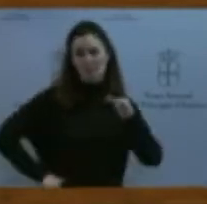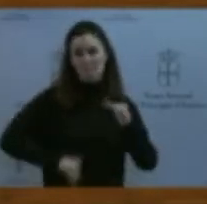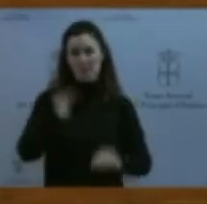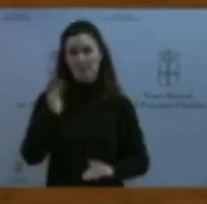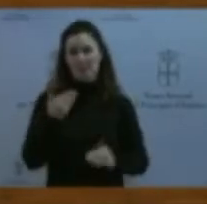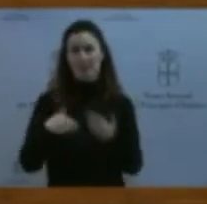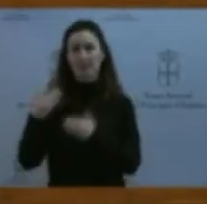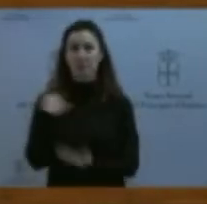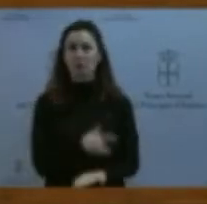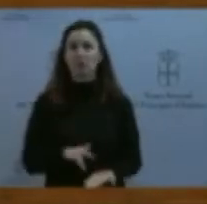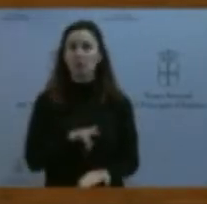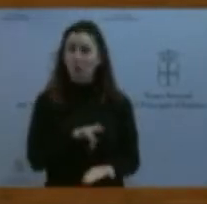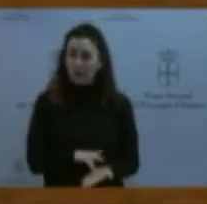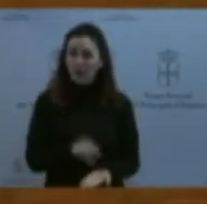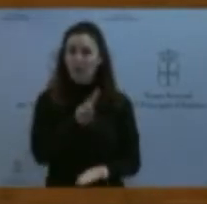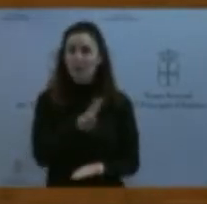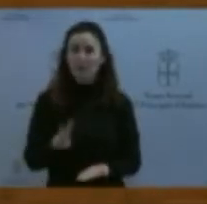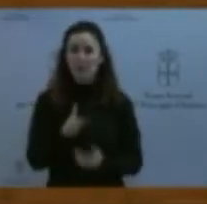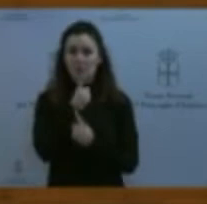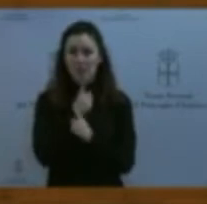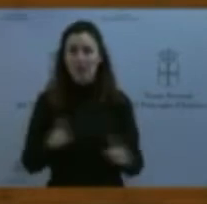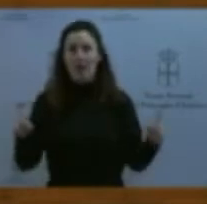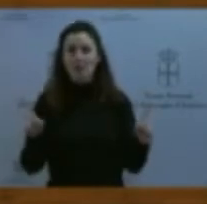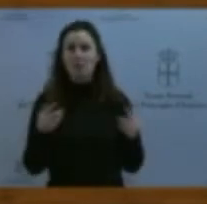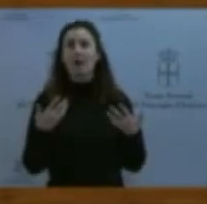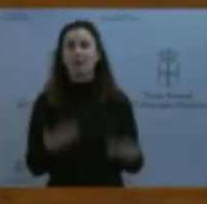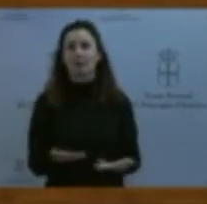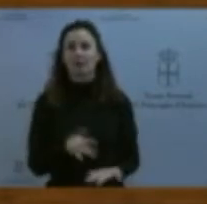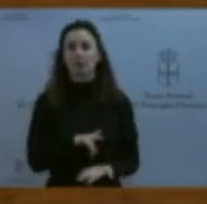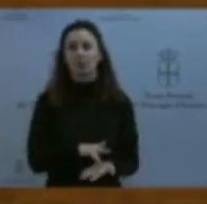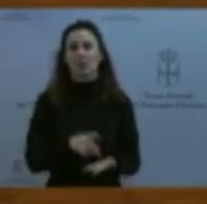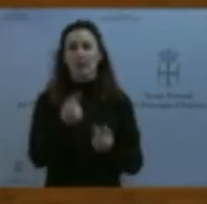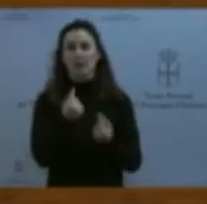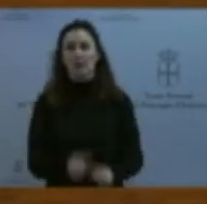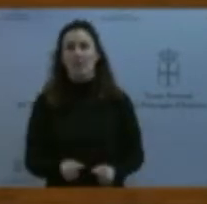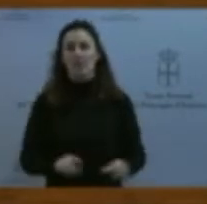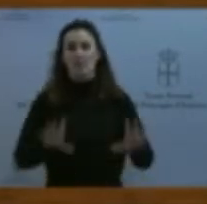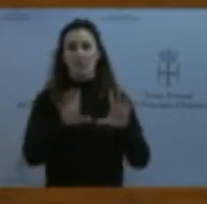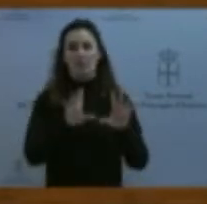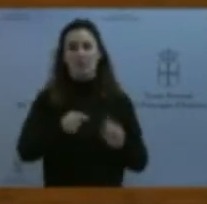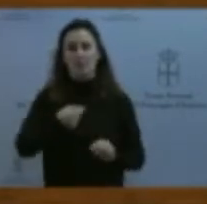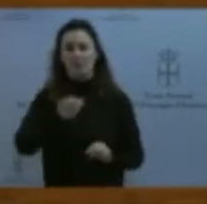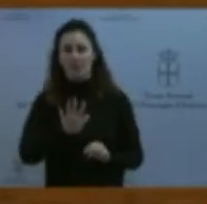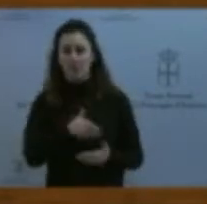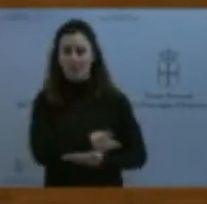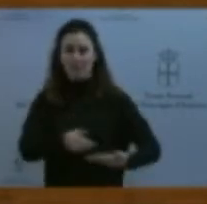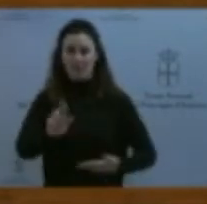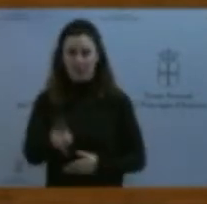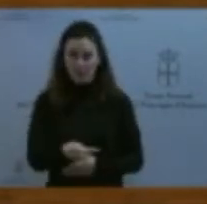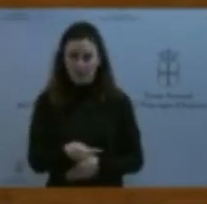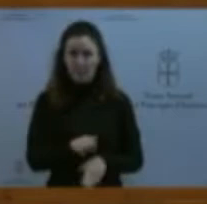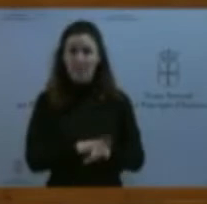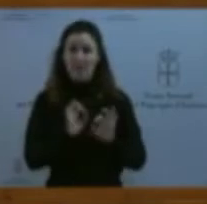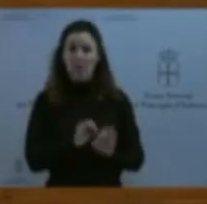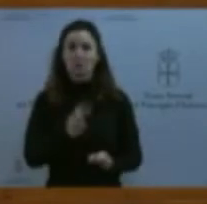anual, el importe convocado fue de 10,5 millones de euros a ritmo de 3,5 millones por año